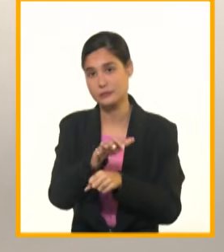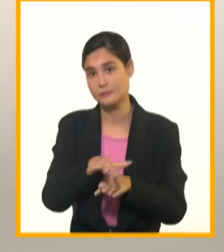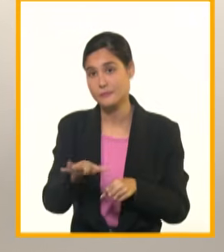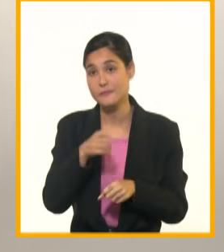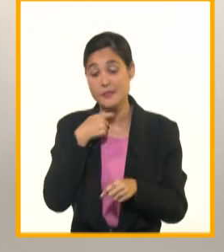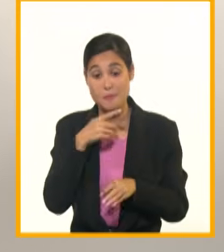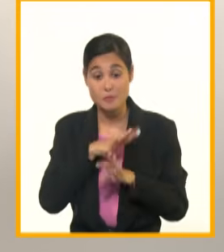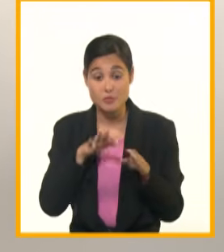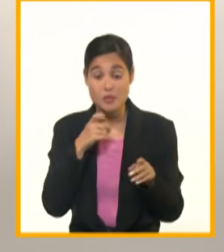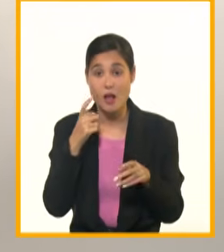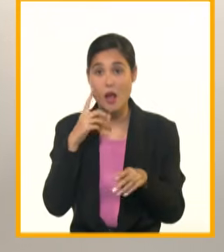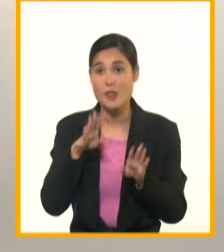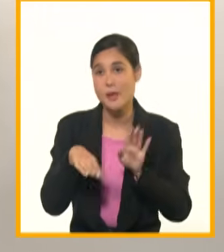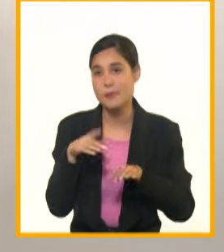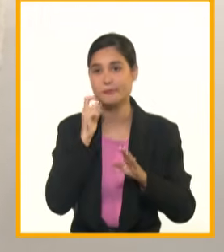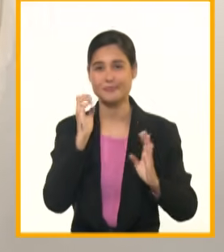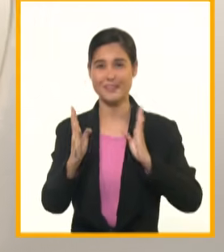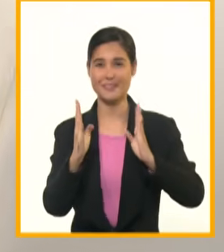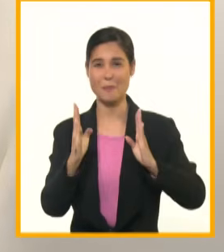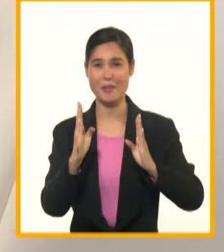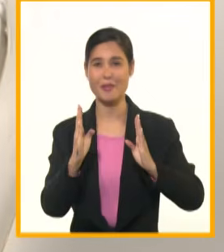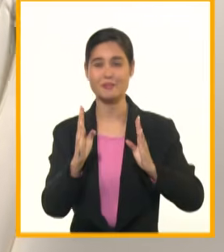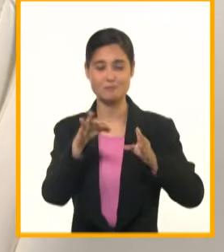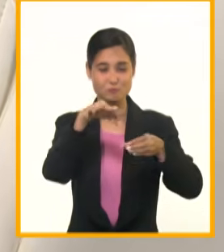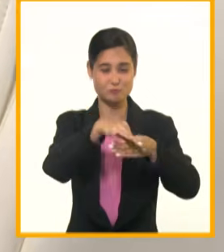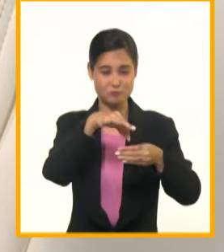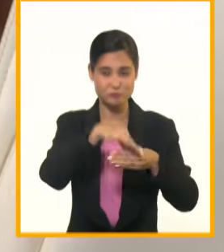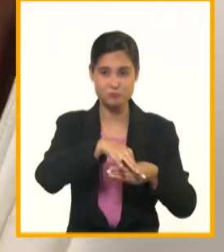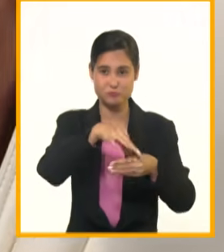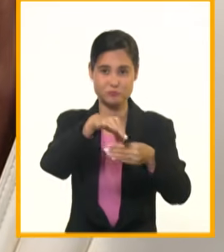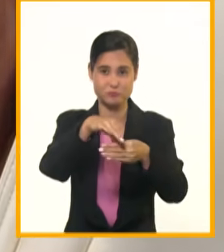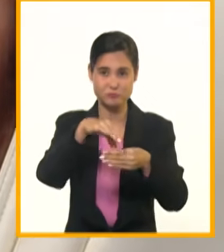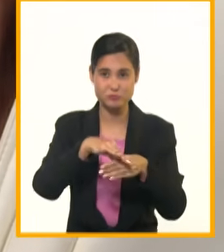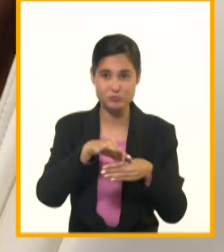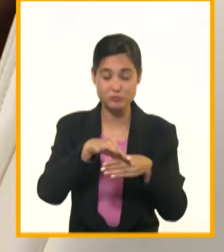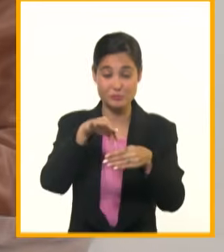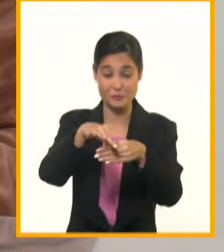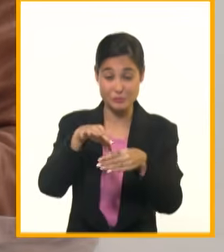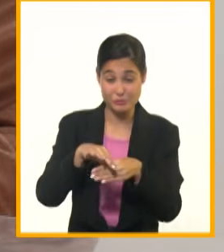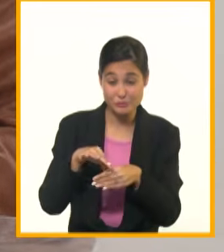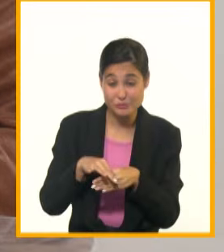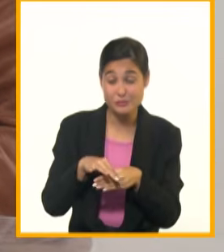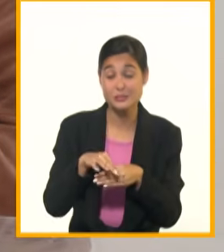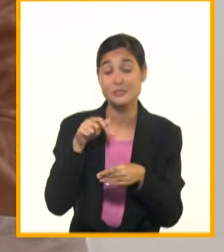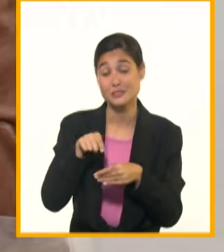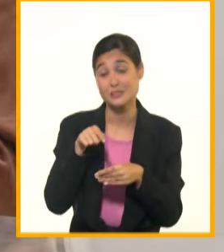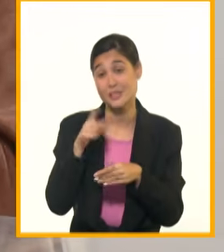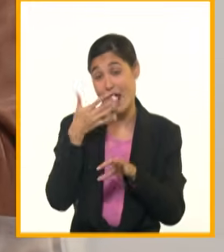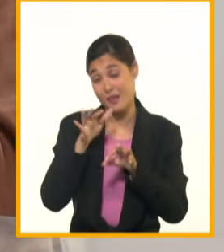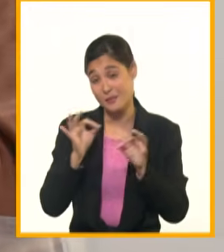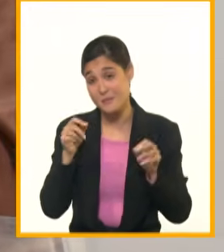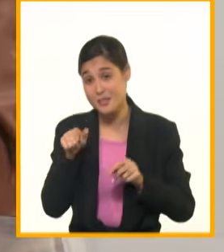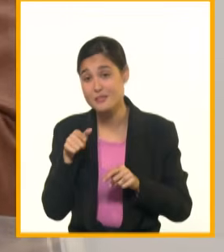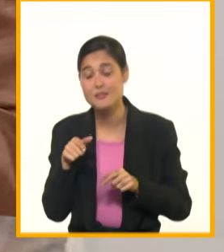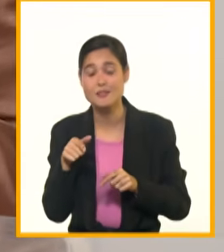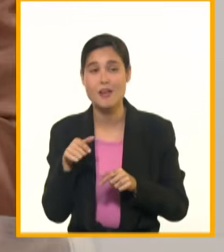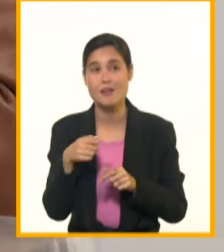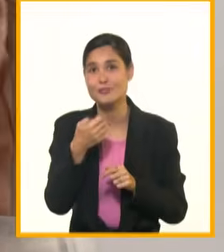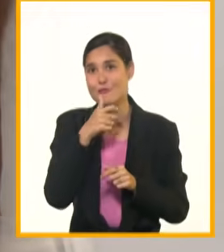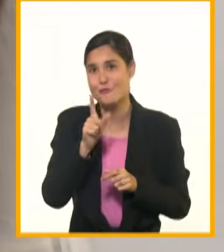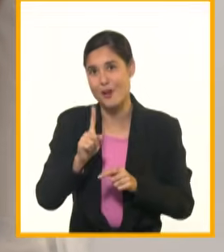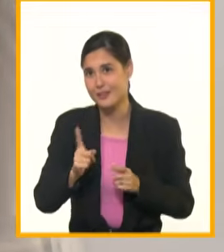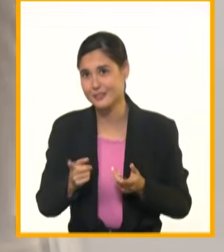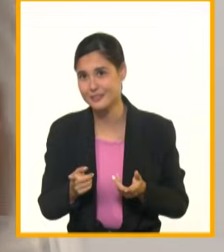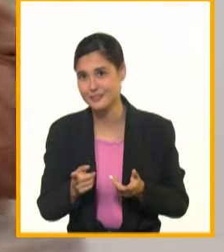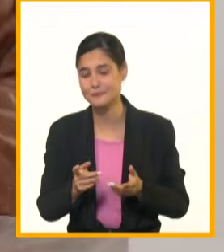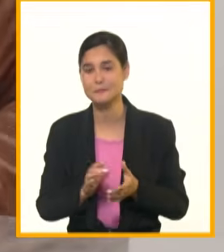y trabajo en la que es cosecha. Otra, sí, que es una agricultura muy integral. La provincia es muy fuerte en muchos temas,